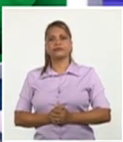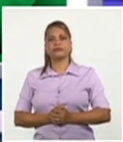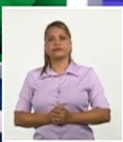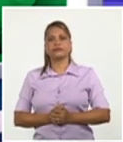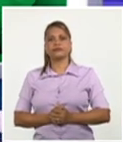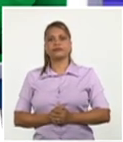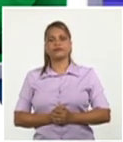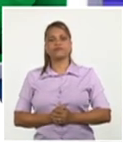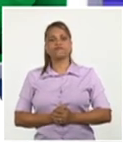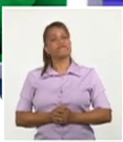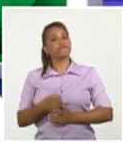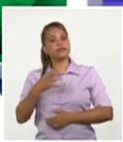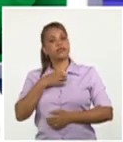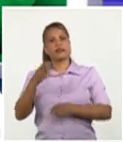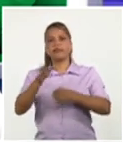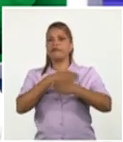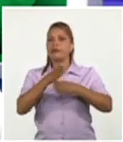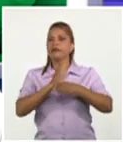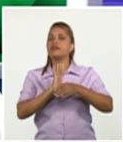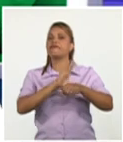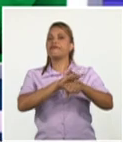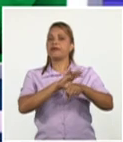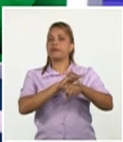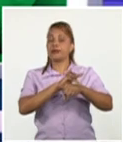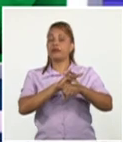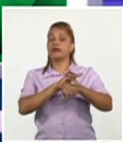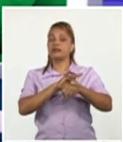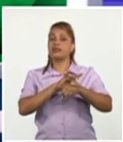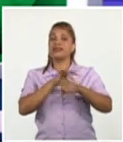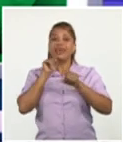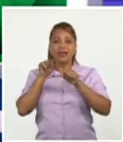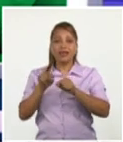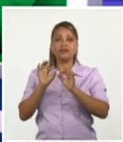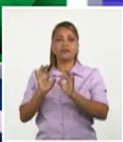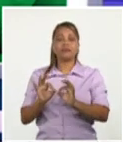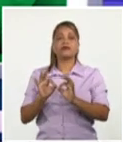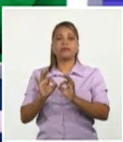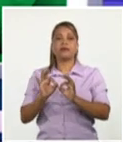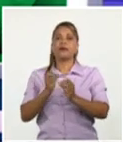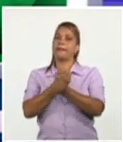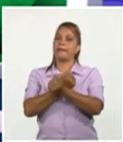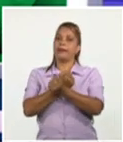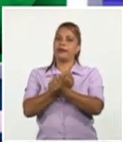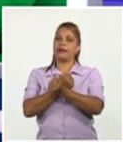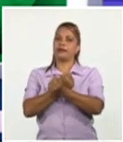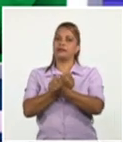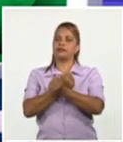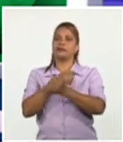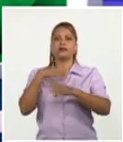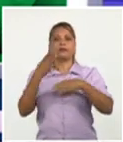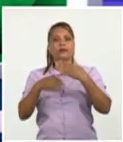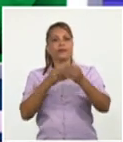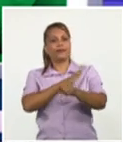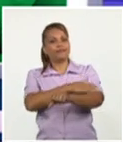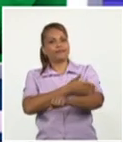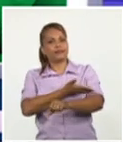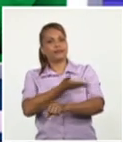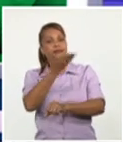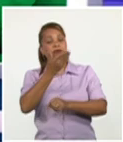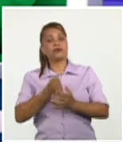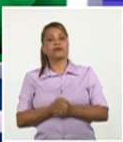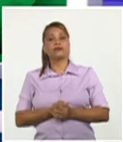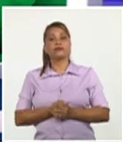un grupo de comorbilidades que lo hacían muy vulnerable. Estamos hablando de hipertensión arterial,